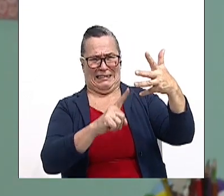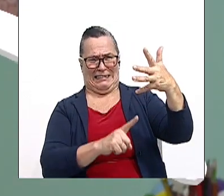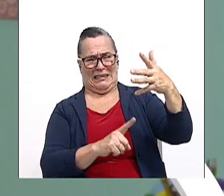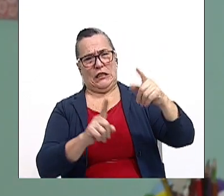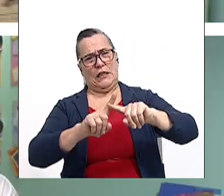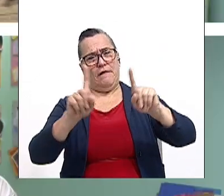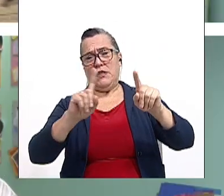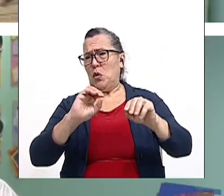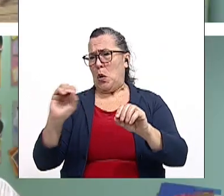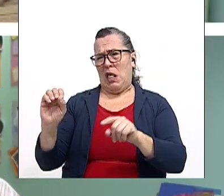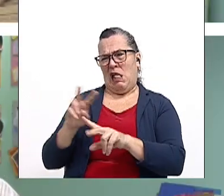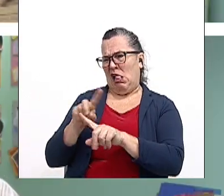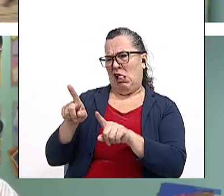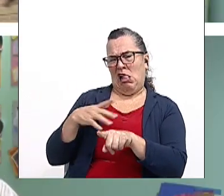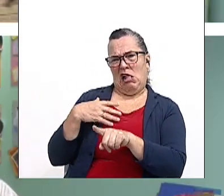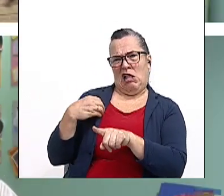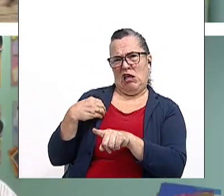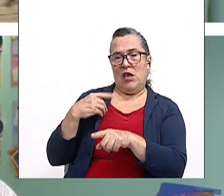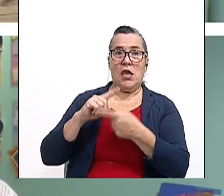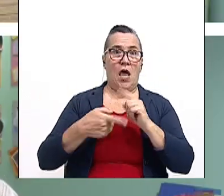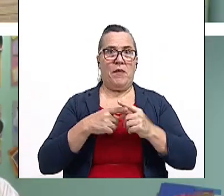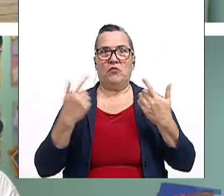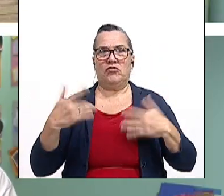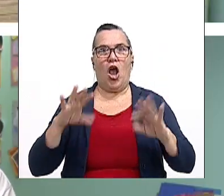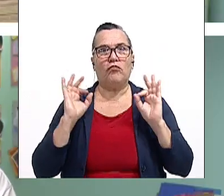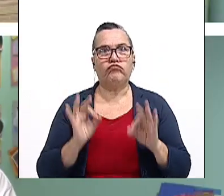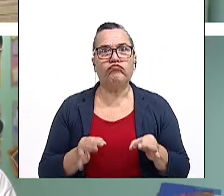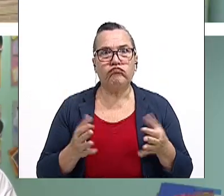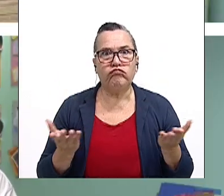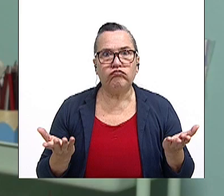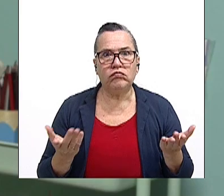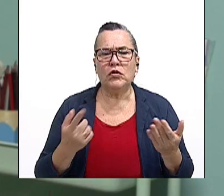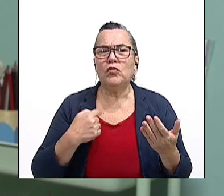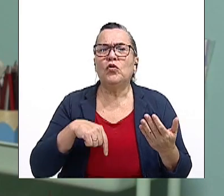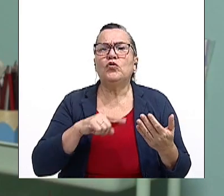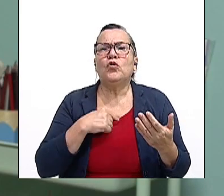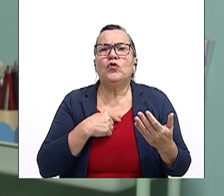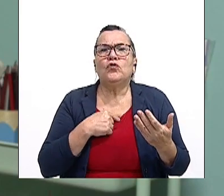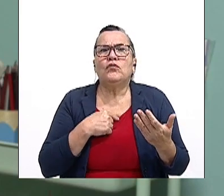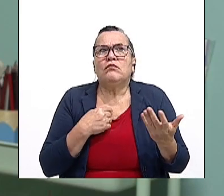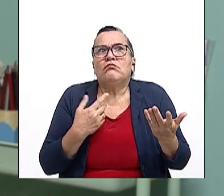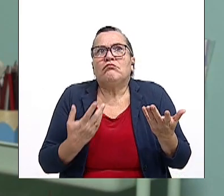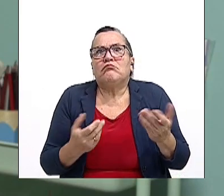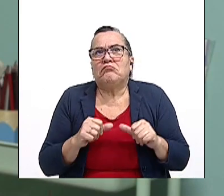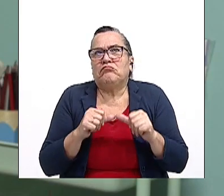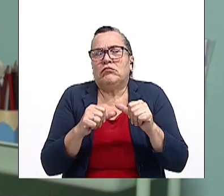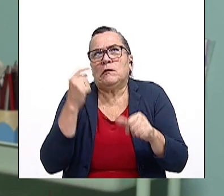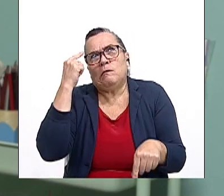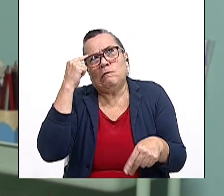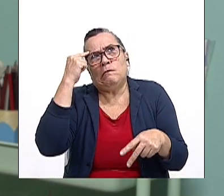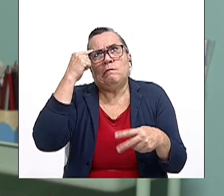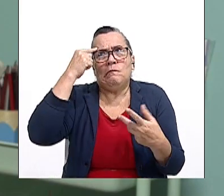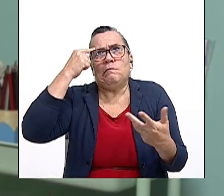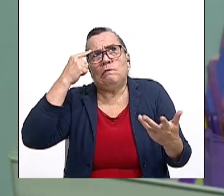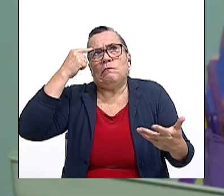parece que ninguna y nuestros amigos o amigas ya decidieron qué van a estudiar y nosotros seguimos